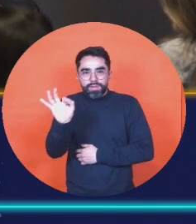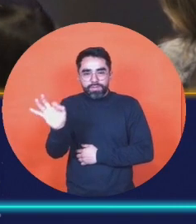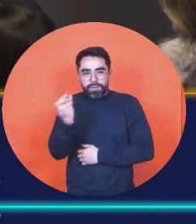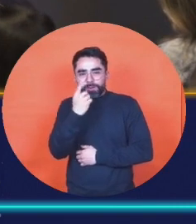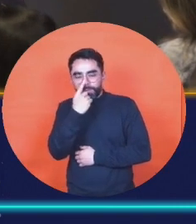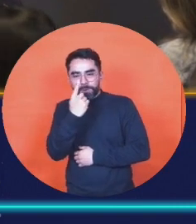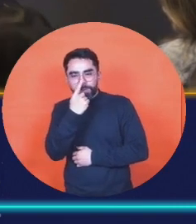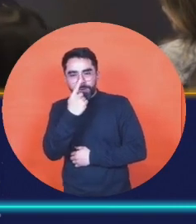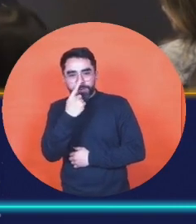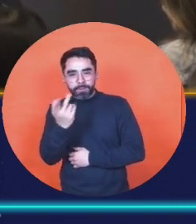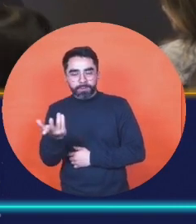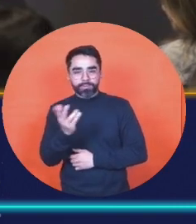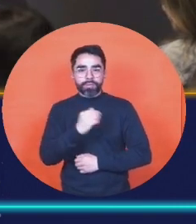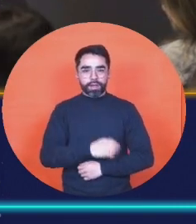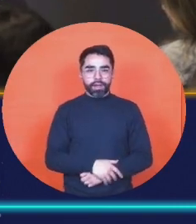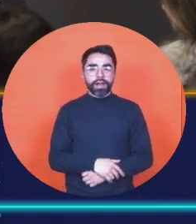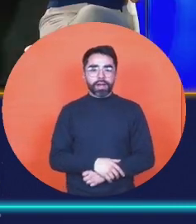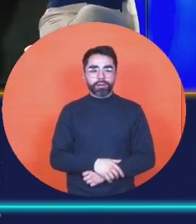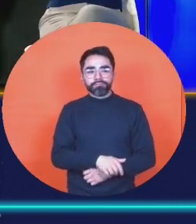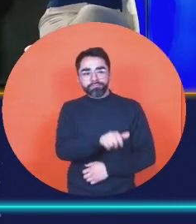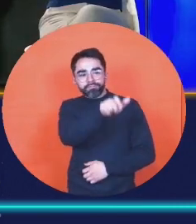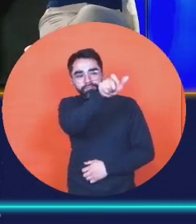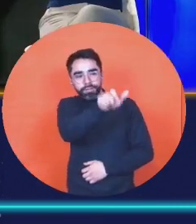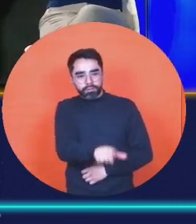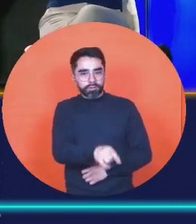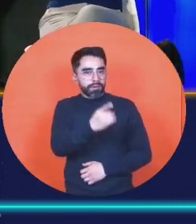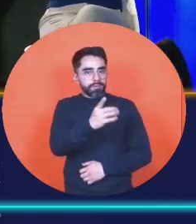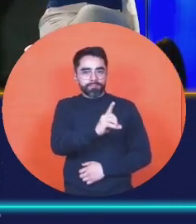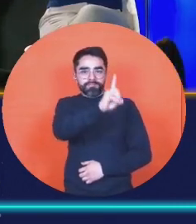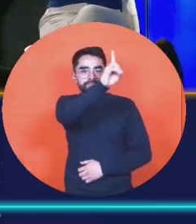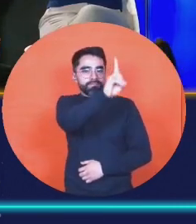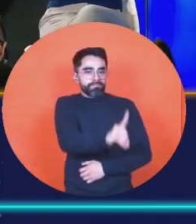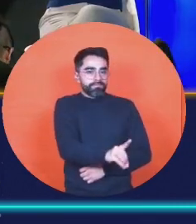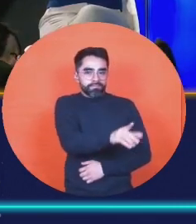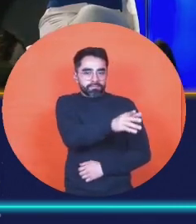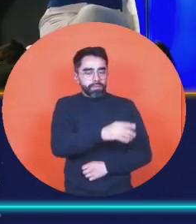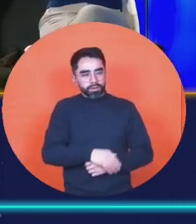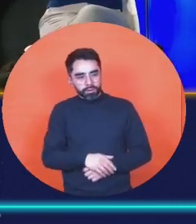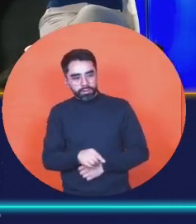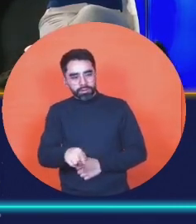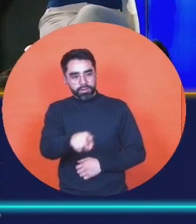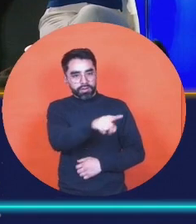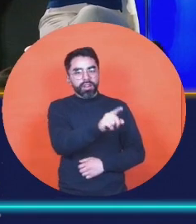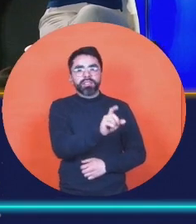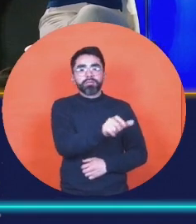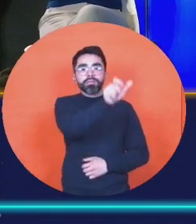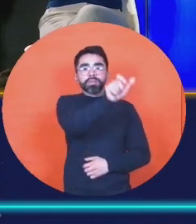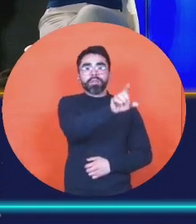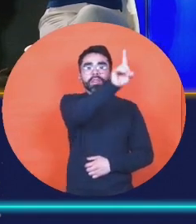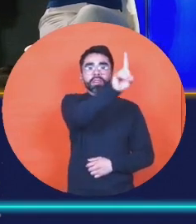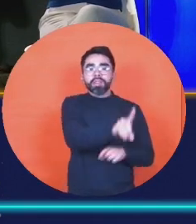cuando alguien toma una decisión, tiene la obligación de